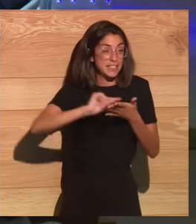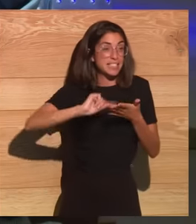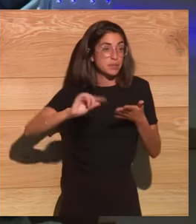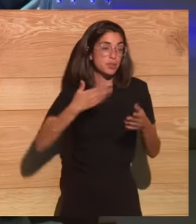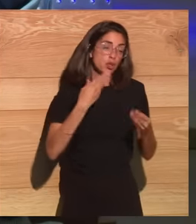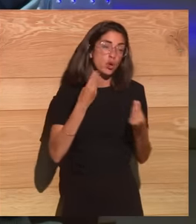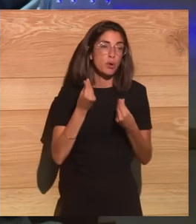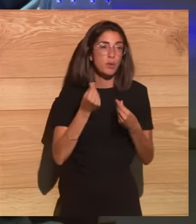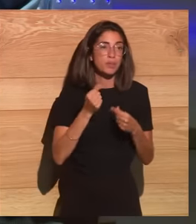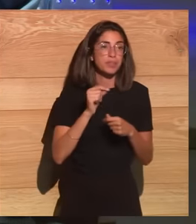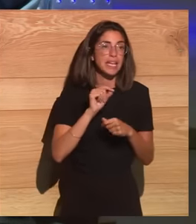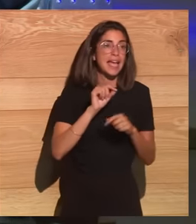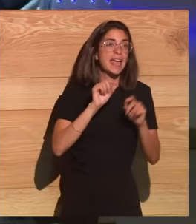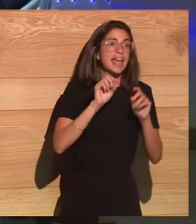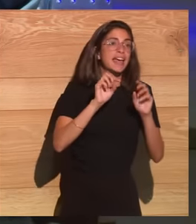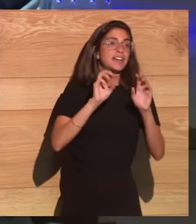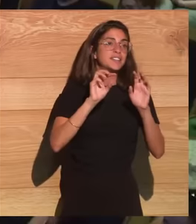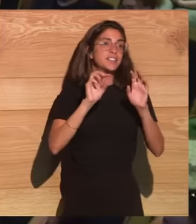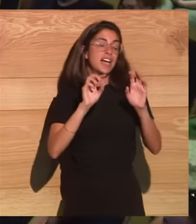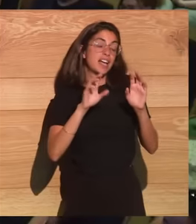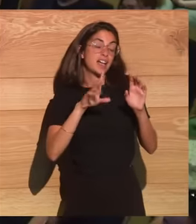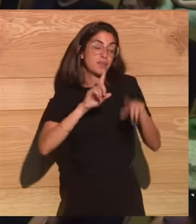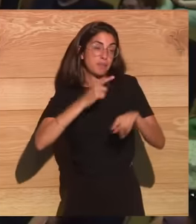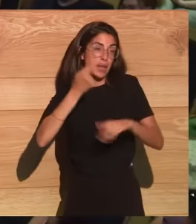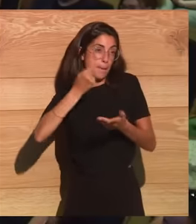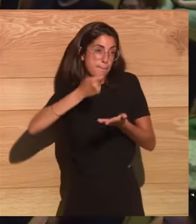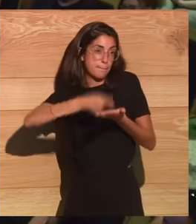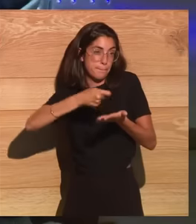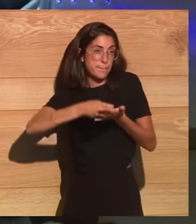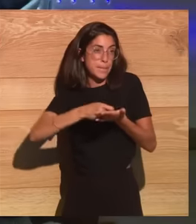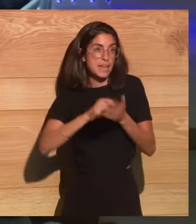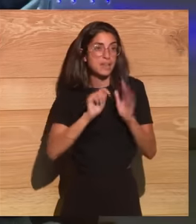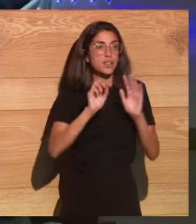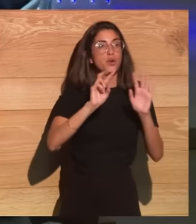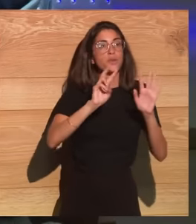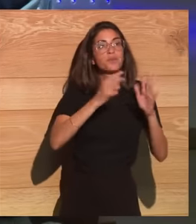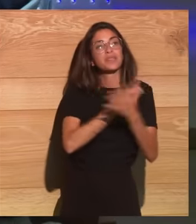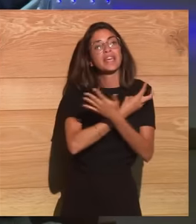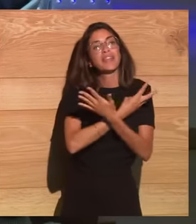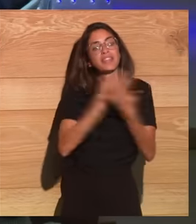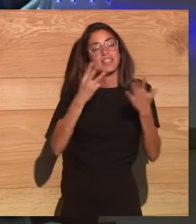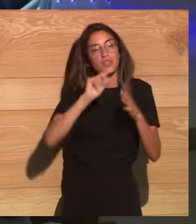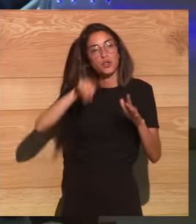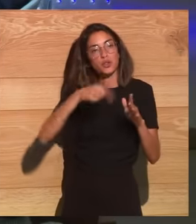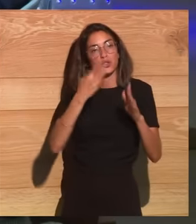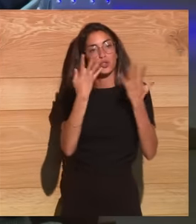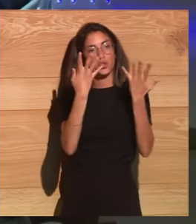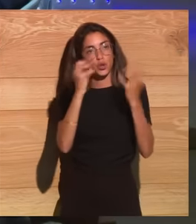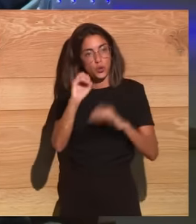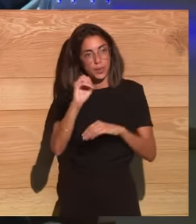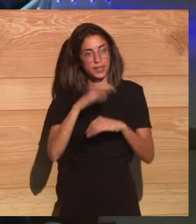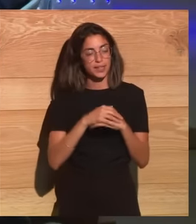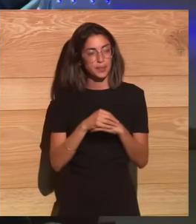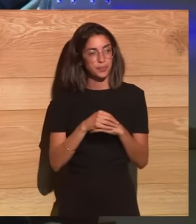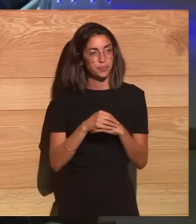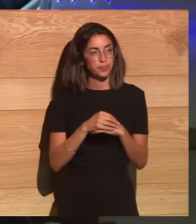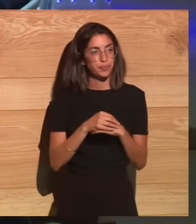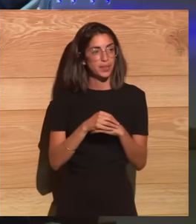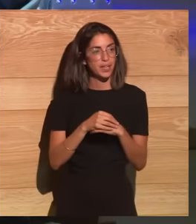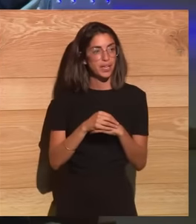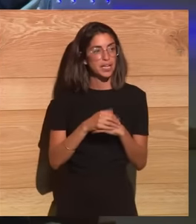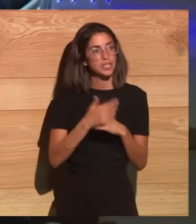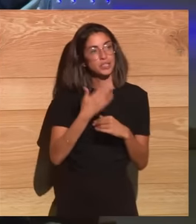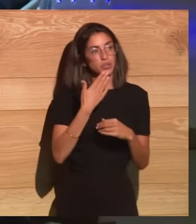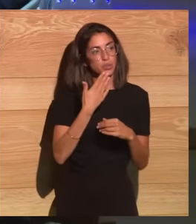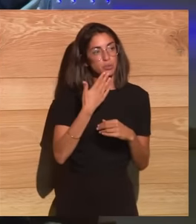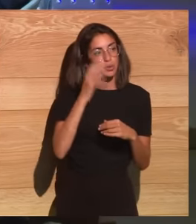Es un cobrando, efectivamente. ¡Qué genio! El libro, de todas maneras, está en las antípodas del libro encargado a un